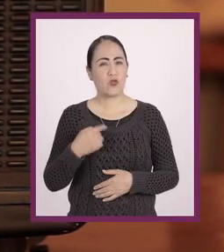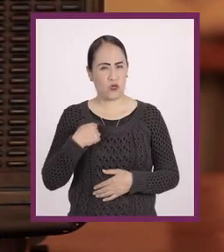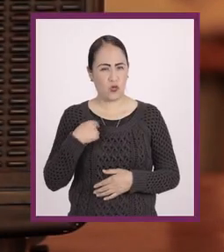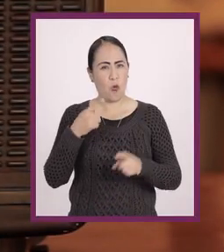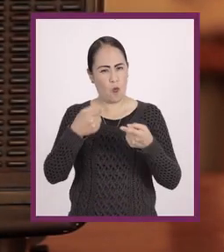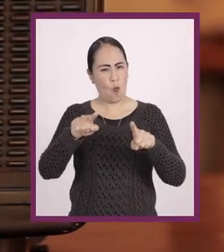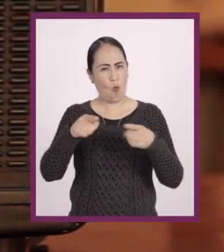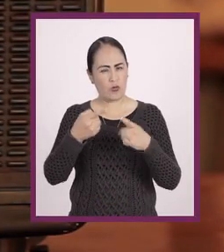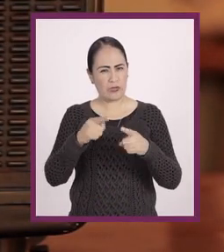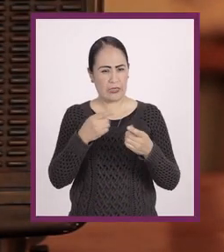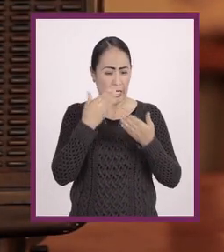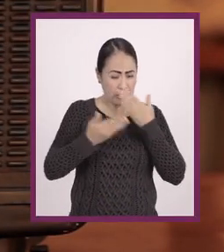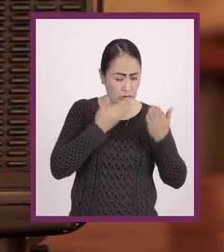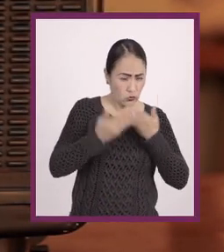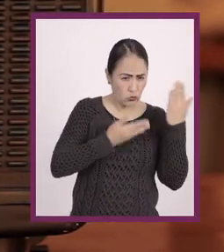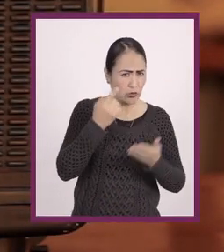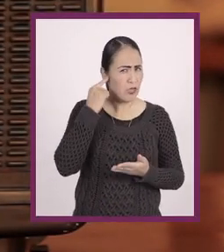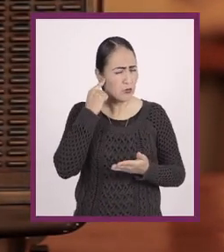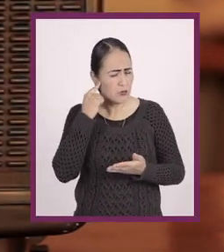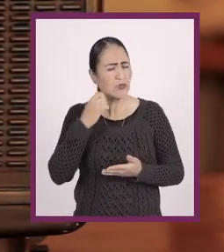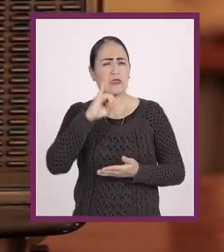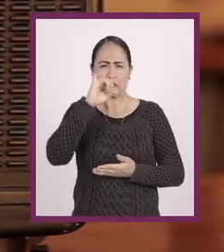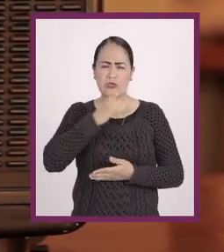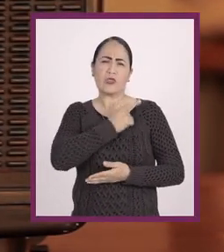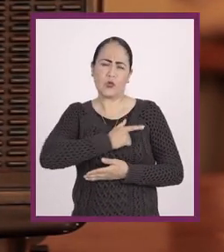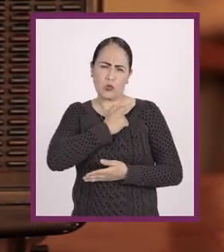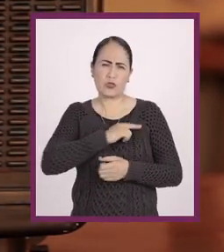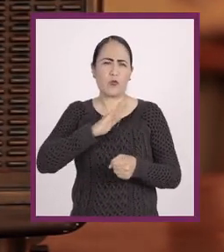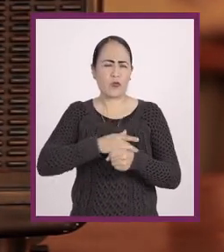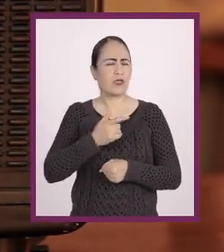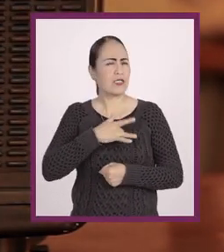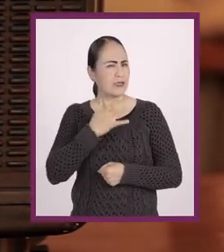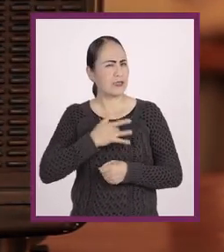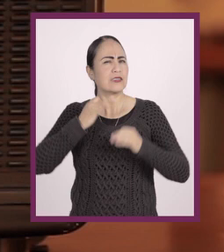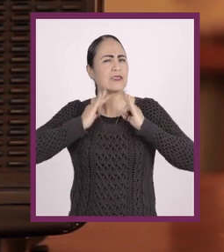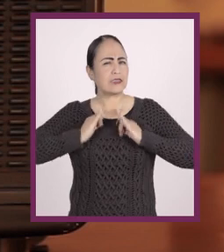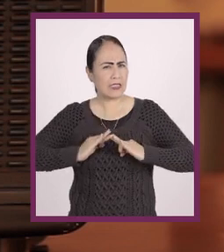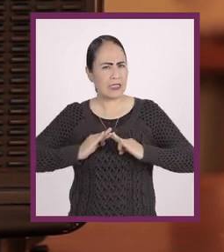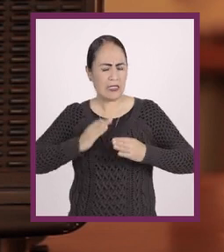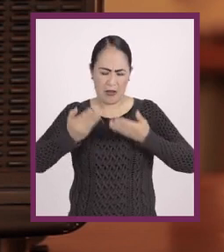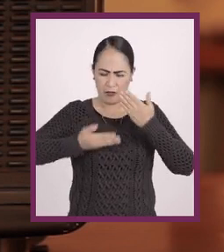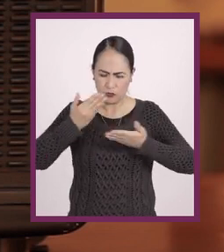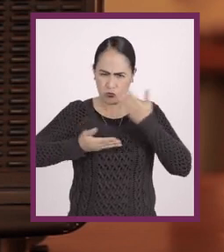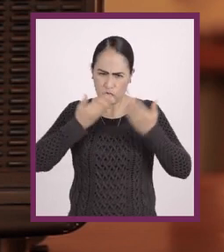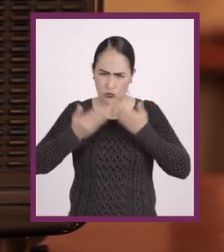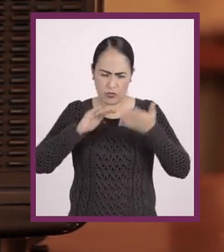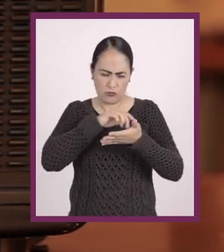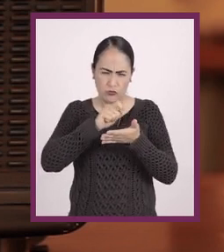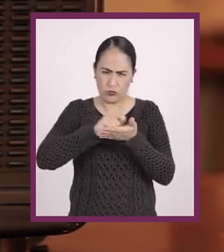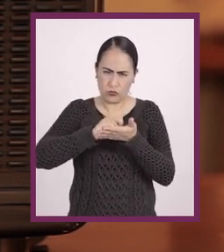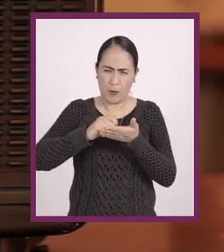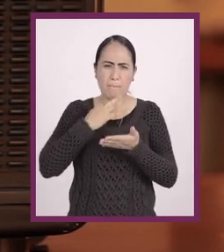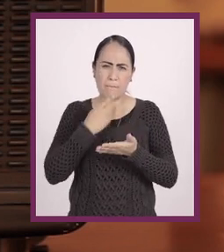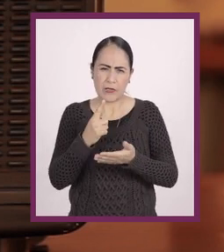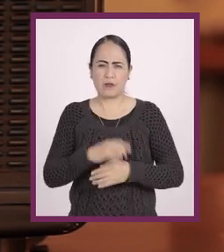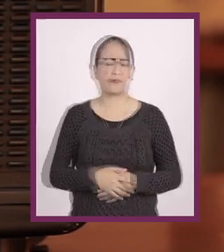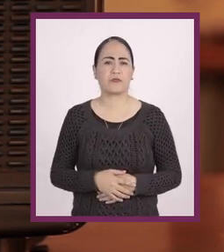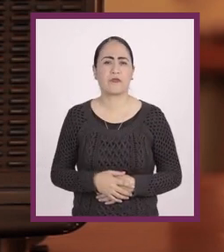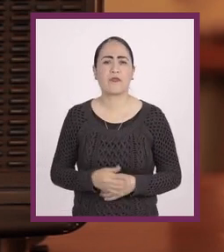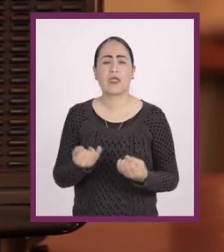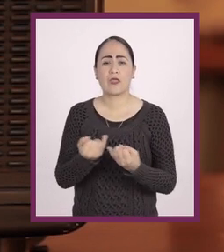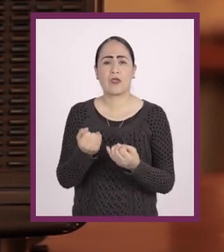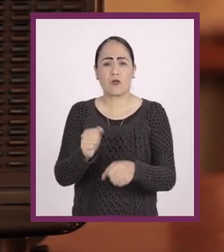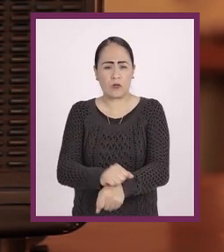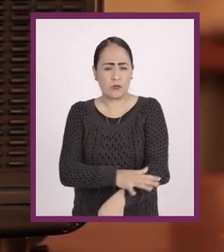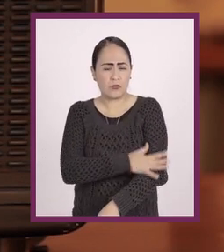en cuanto a escuchar música al momento de estudiar me gusta mucho ya que me relaja y puedo trabajar mejor yo cuando me